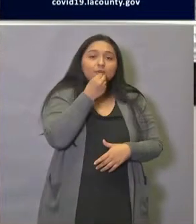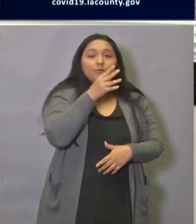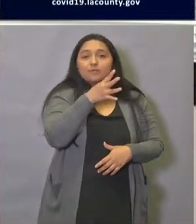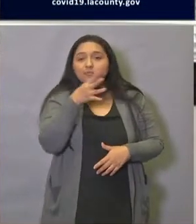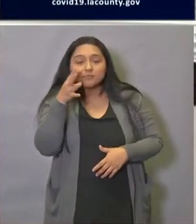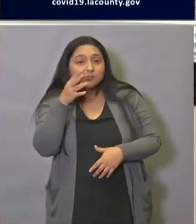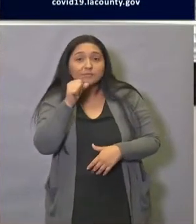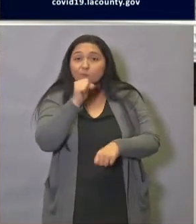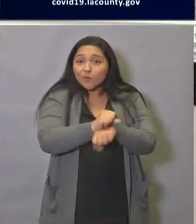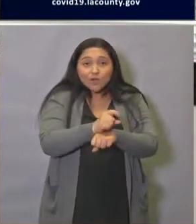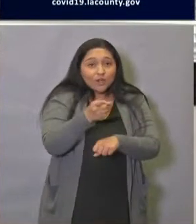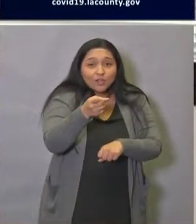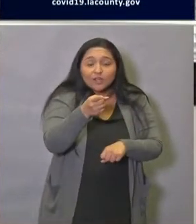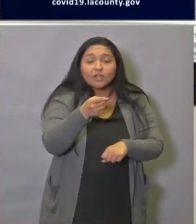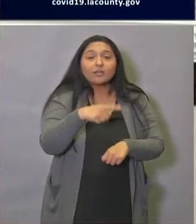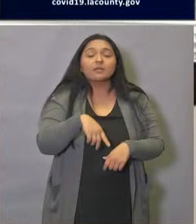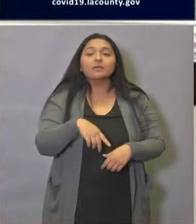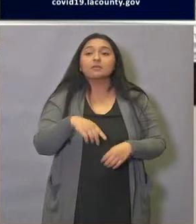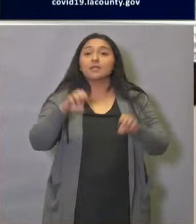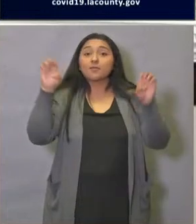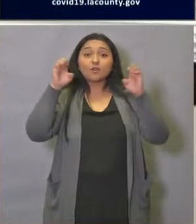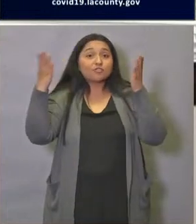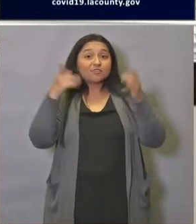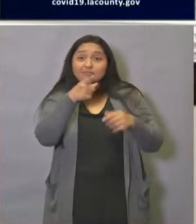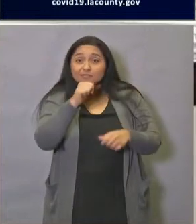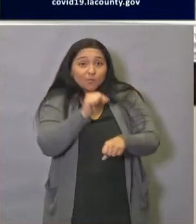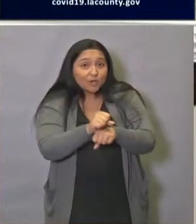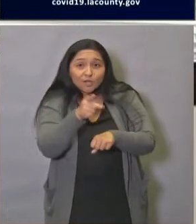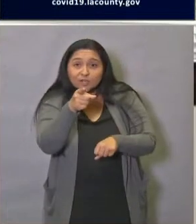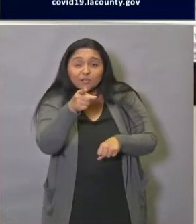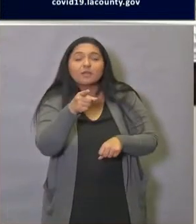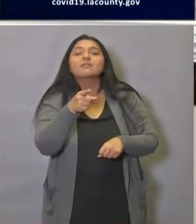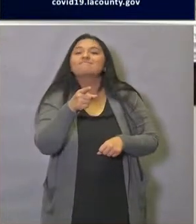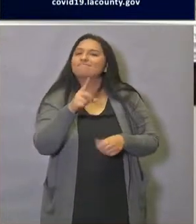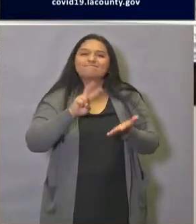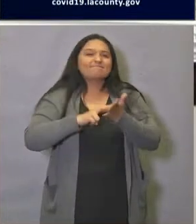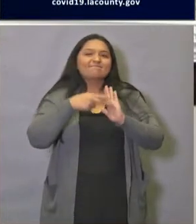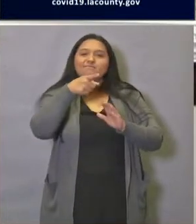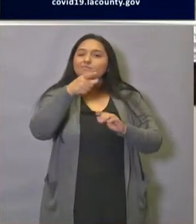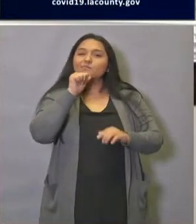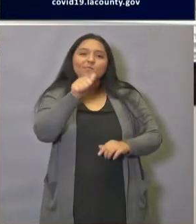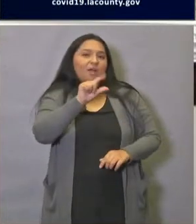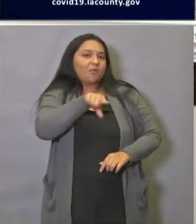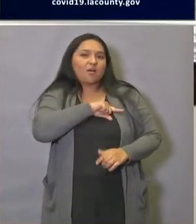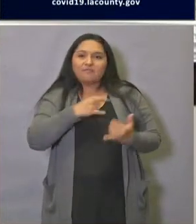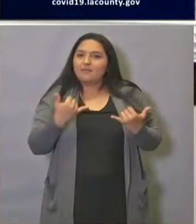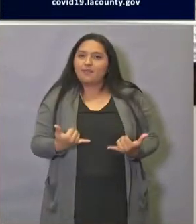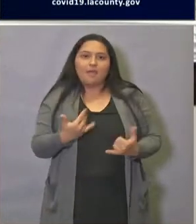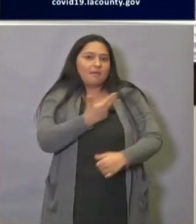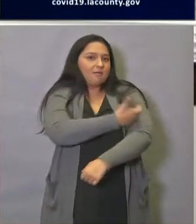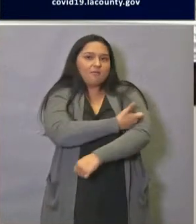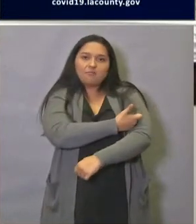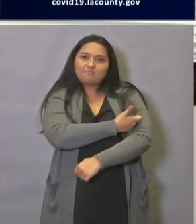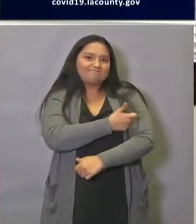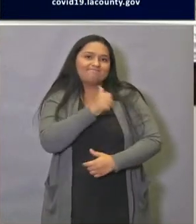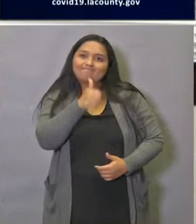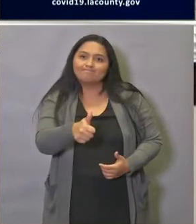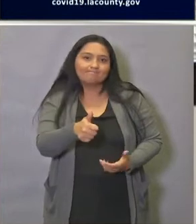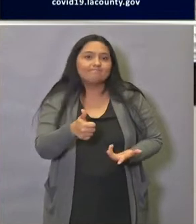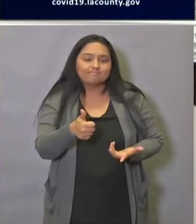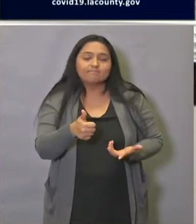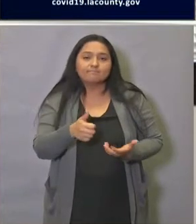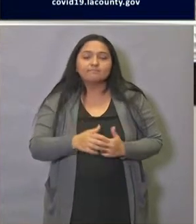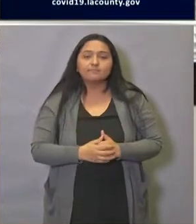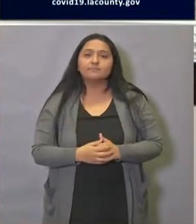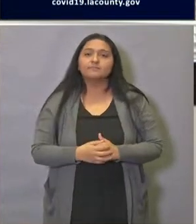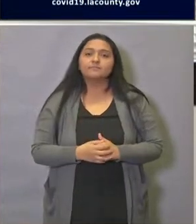alimentos y agricultura y trabajadores de servicios de emergencia, no puede vacunarse en esta vez. Hemos recibido informes